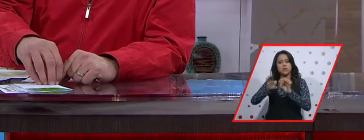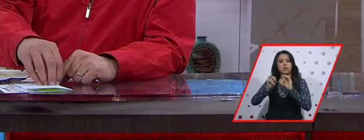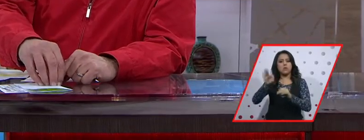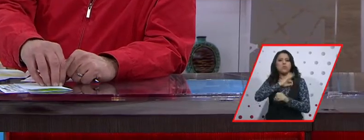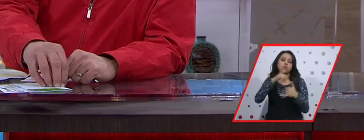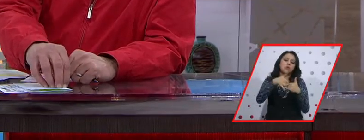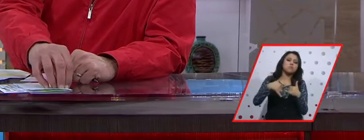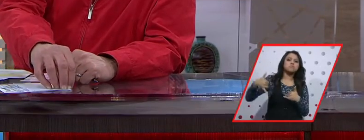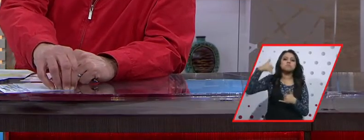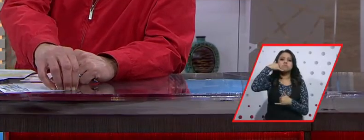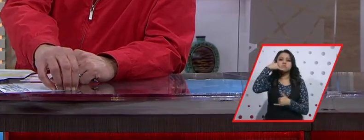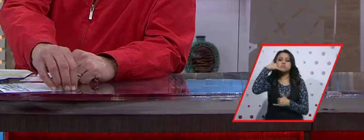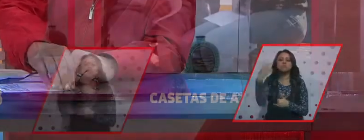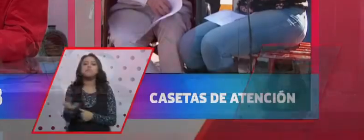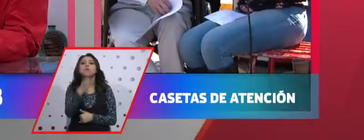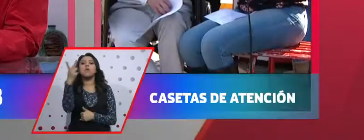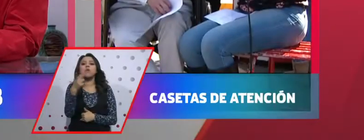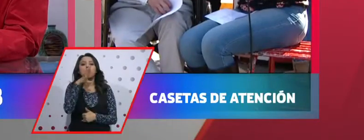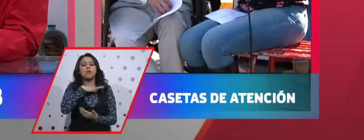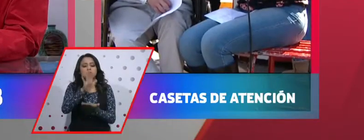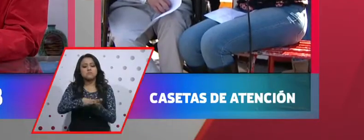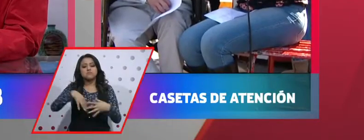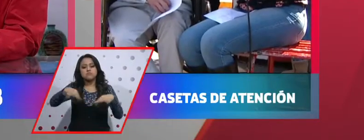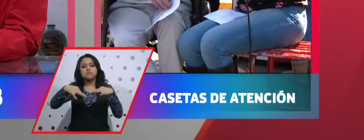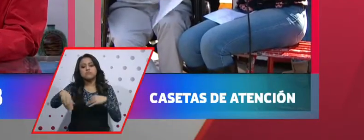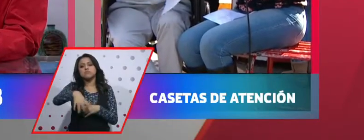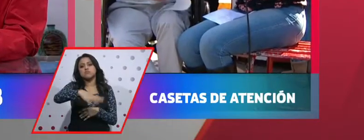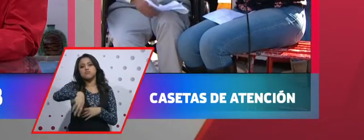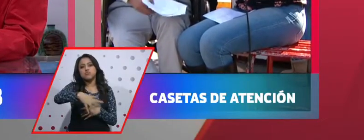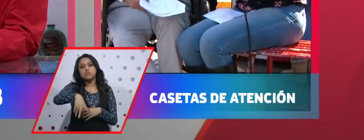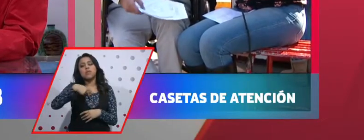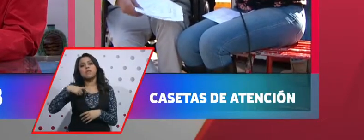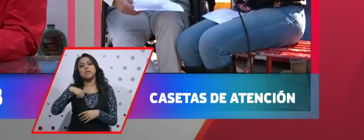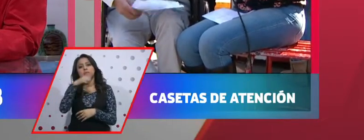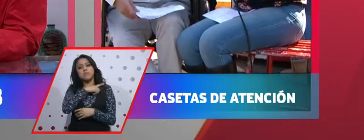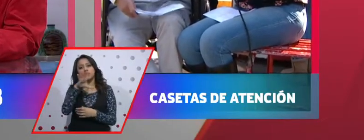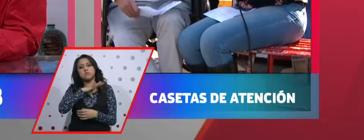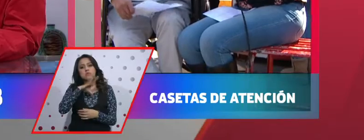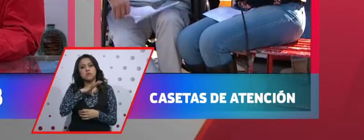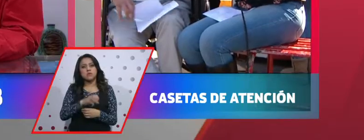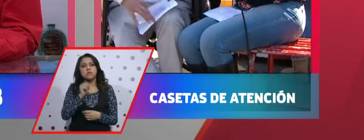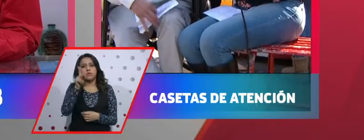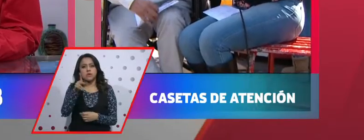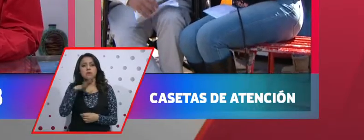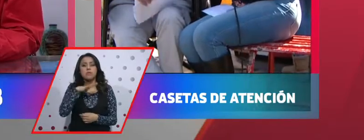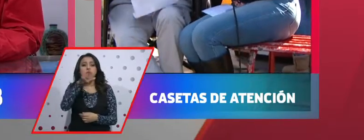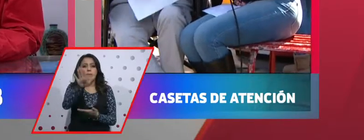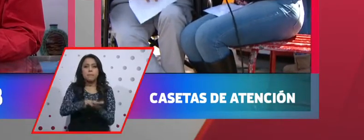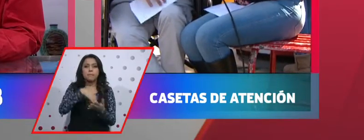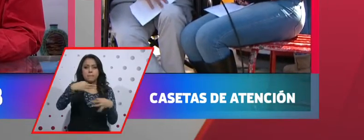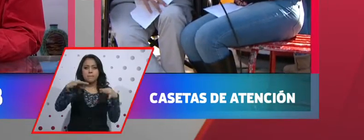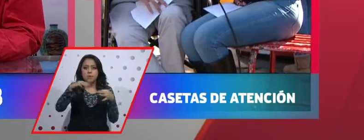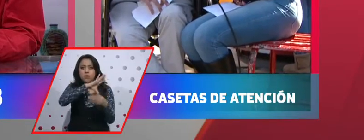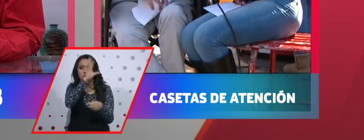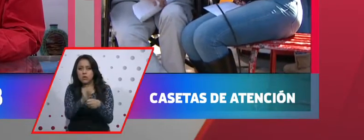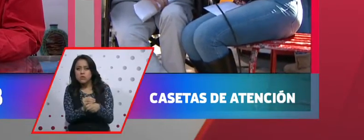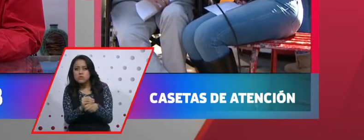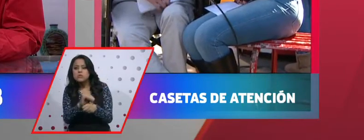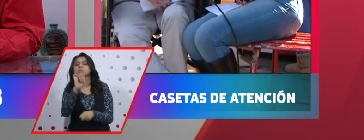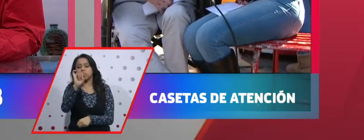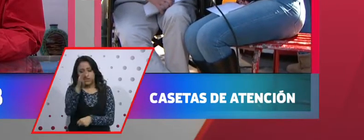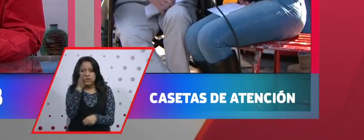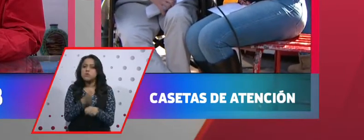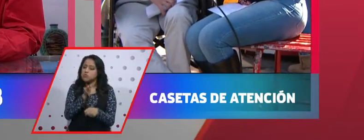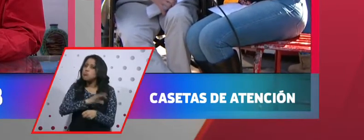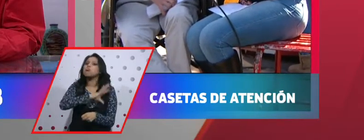llamadas. Okay. Y buscar la documentación, porque vamos a necesitar todo allá arriba, por favor, ¿sí? Okay. ¿Traes sí, todos tus papeles, mi amigo? ¿Traes todos sus papeles? Sí,